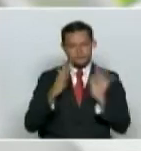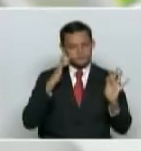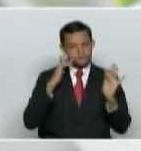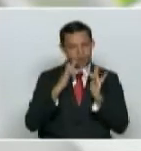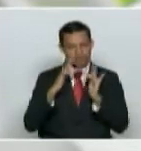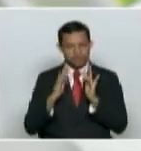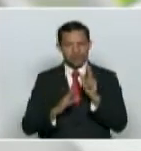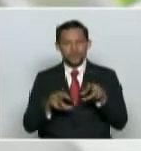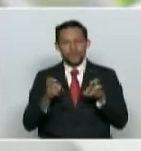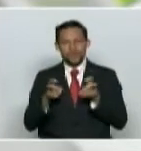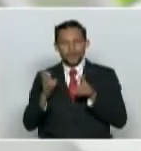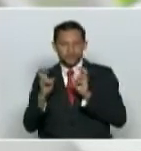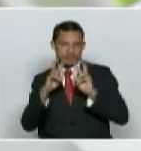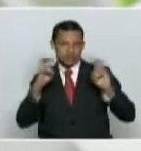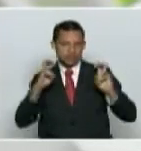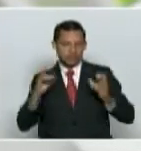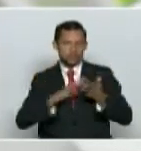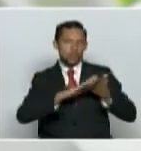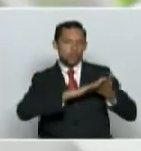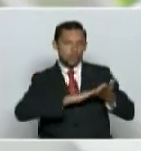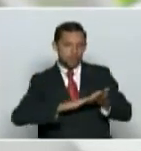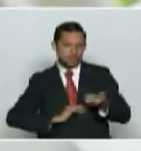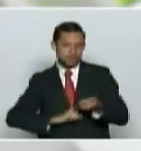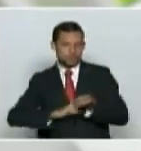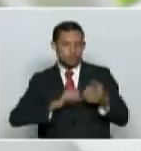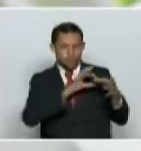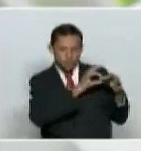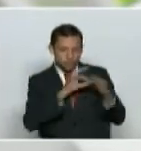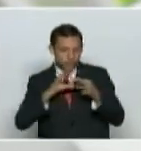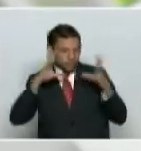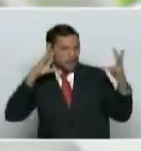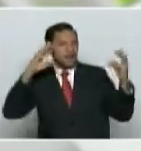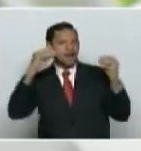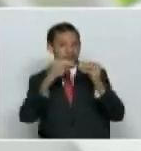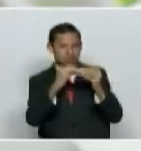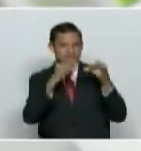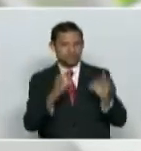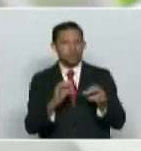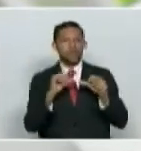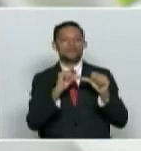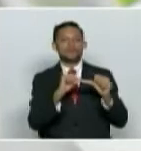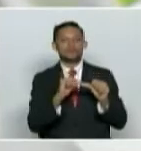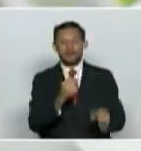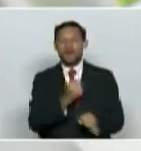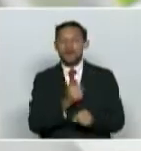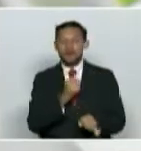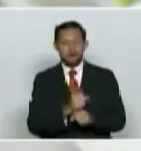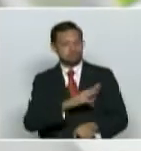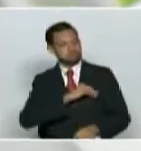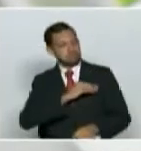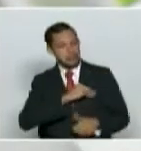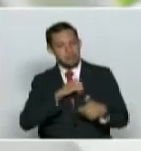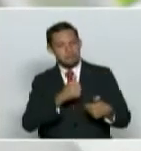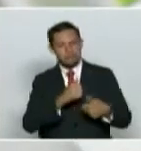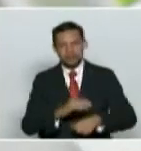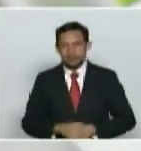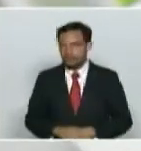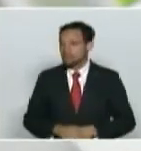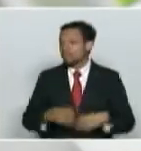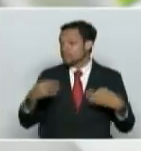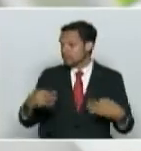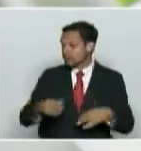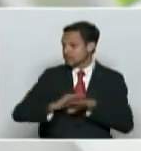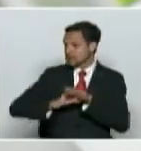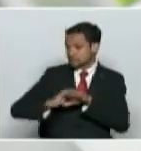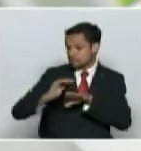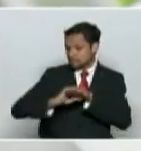en este momento en el canal y entre todos armamos todo, o sea, es un equipo muy bueno de trabajo. Todos lo hacemos juntos. Bueno, Andrea, le invito